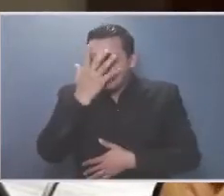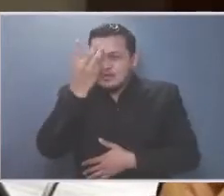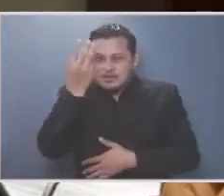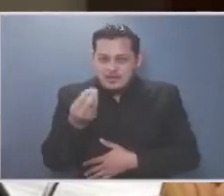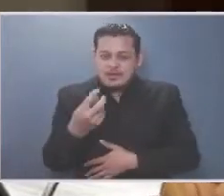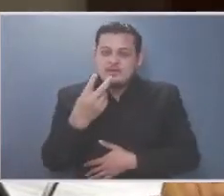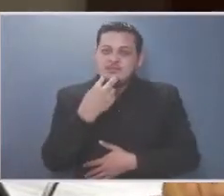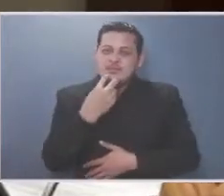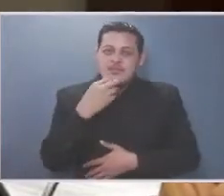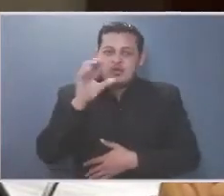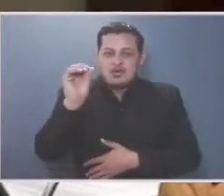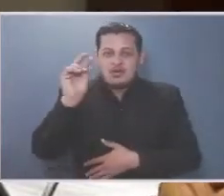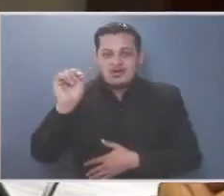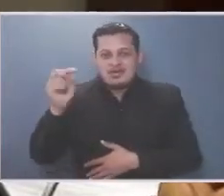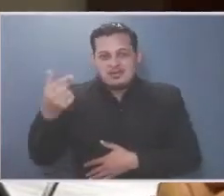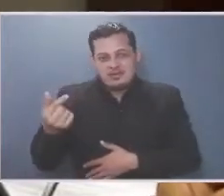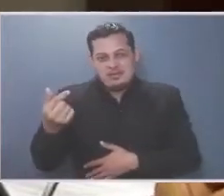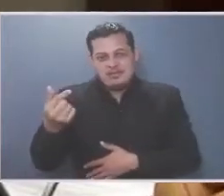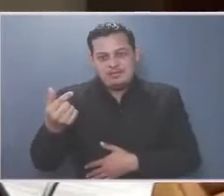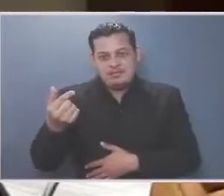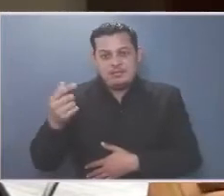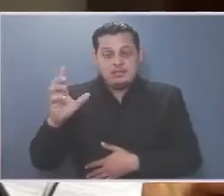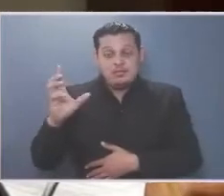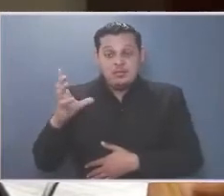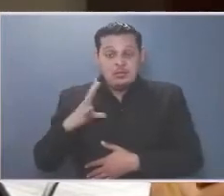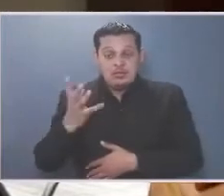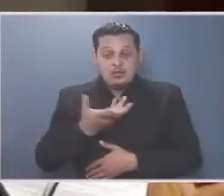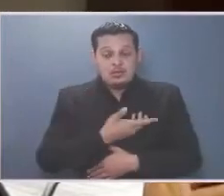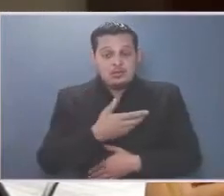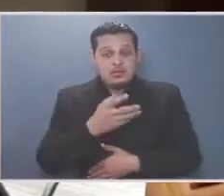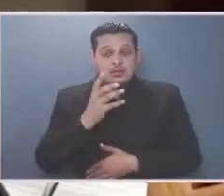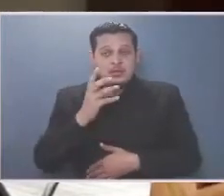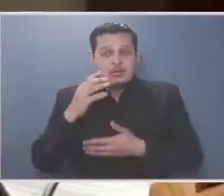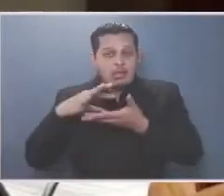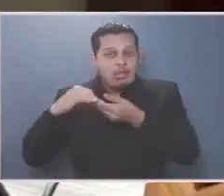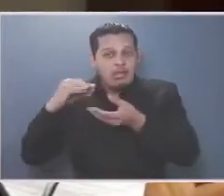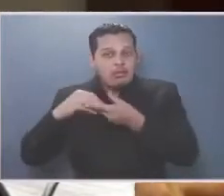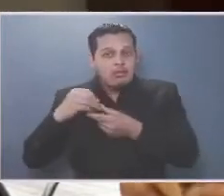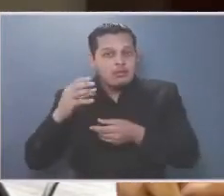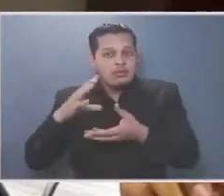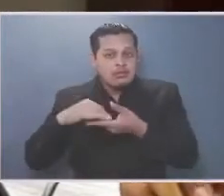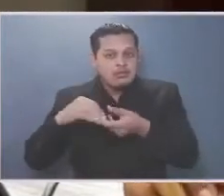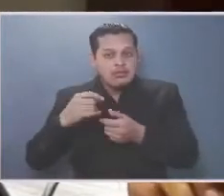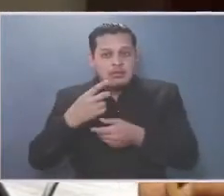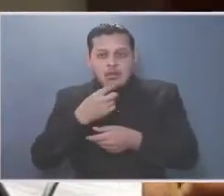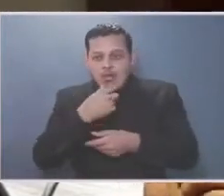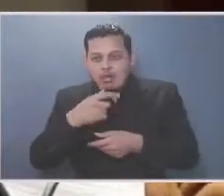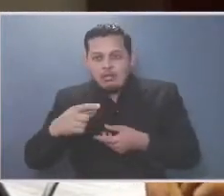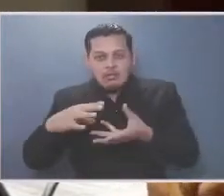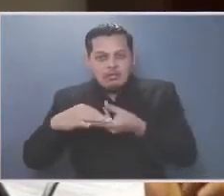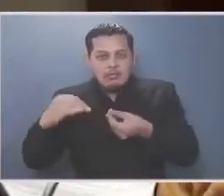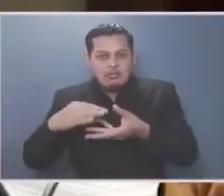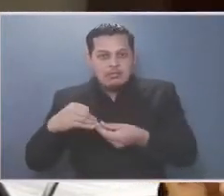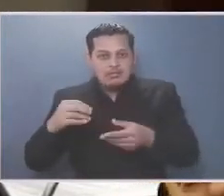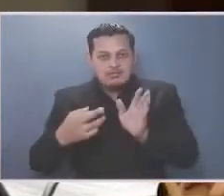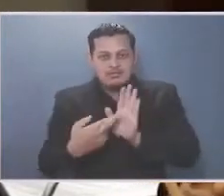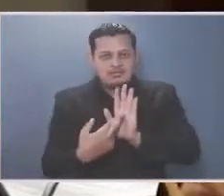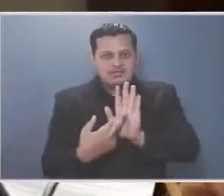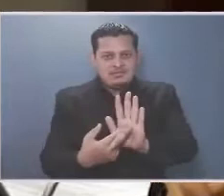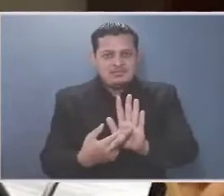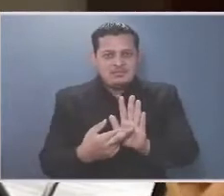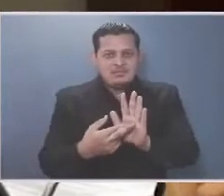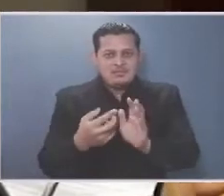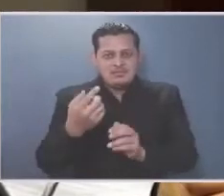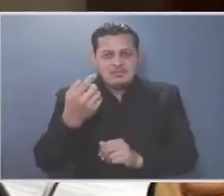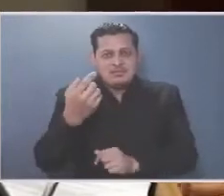viernes de las ongs nosotros escuchamos a viva voz del grupo de representantes de los de los niños